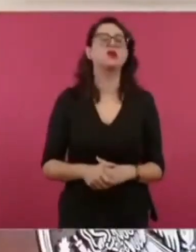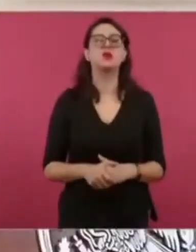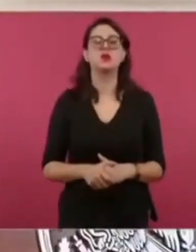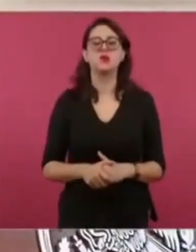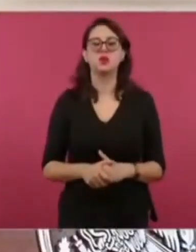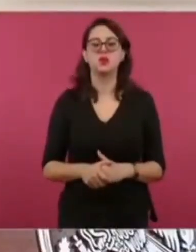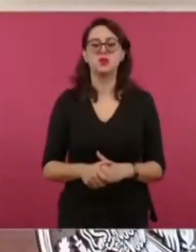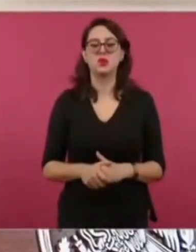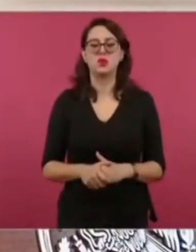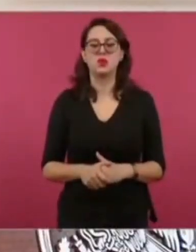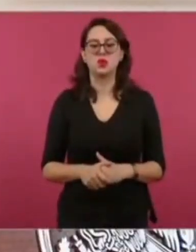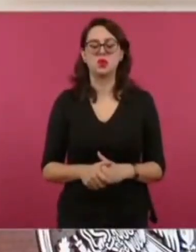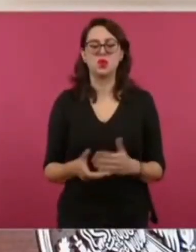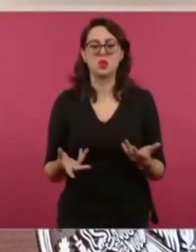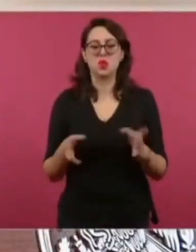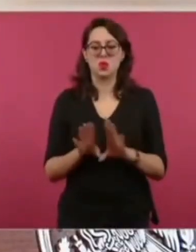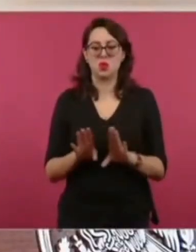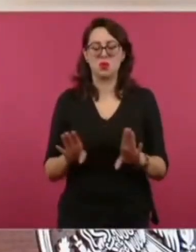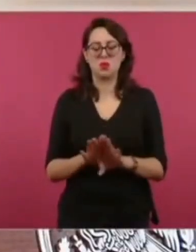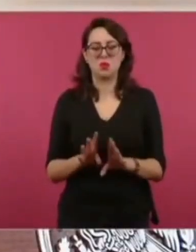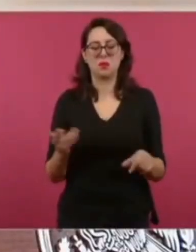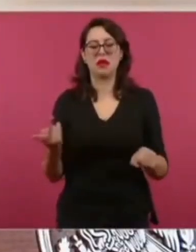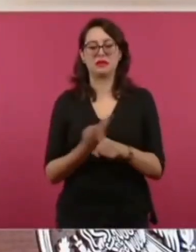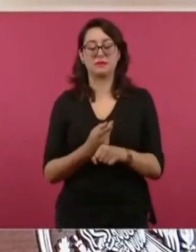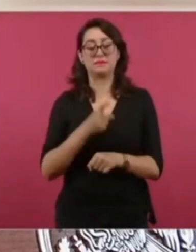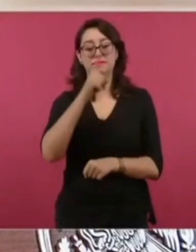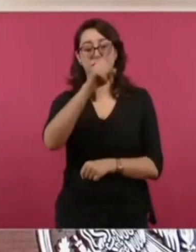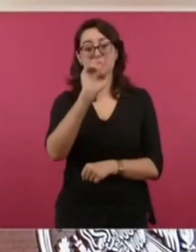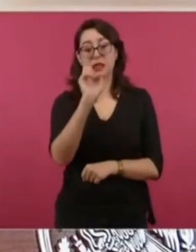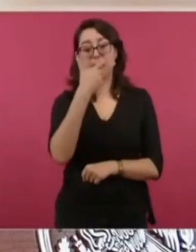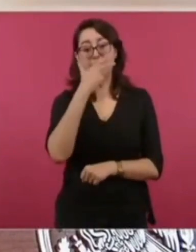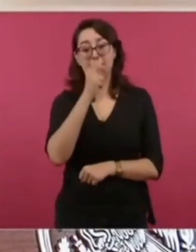de una gobernadora